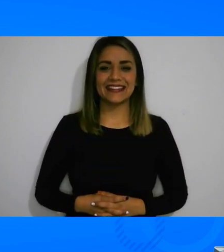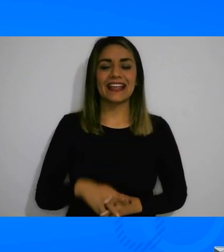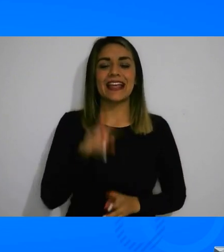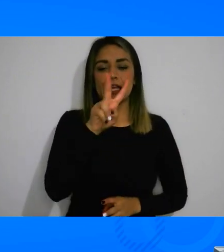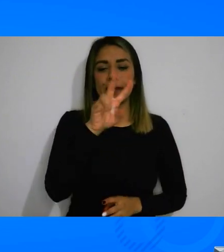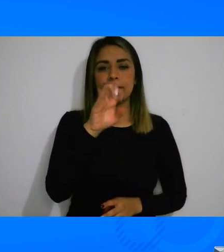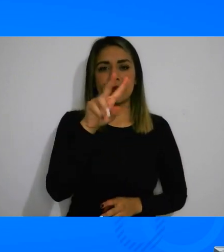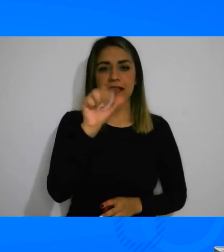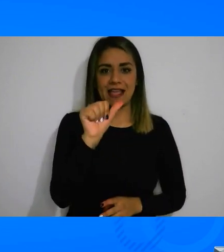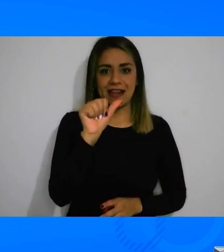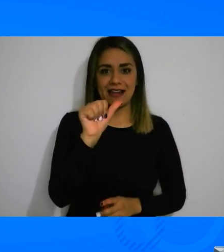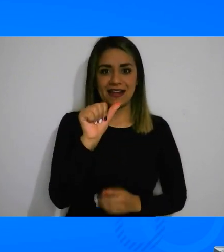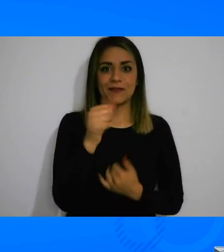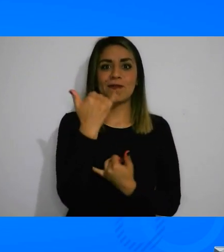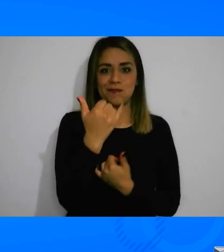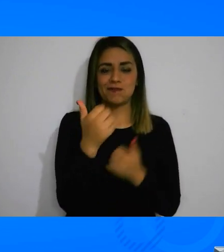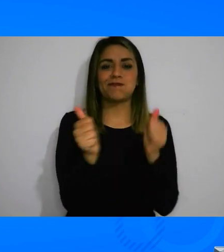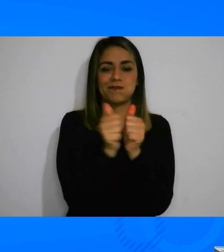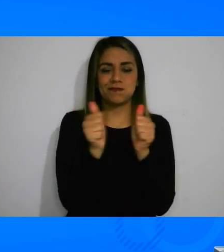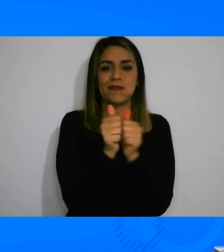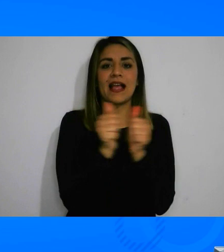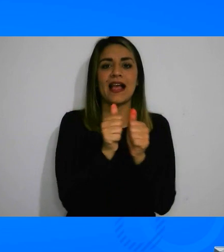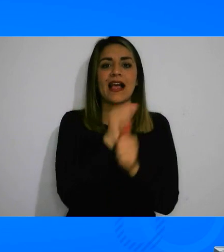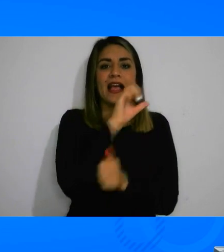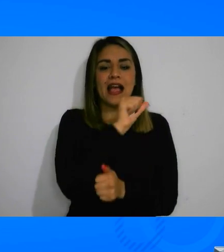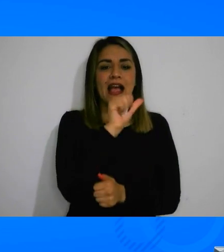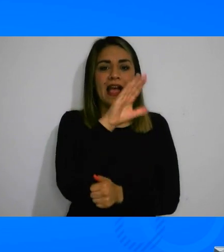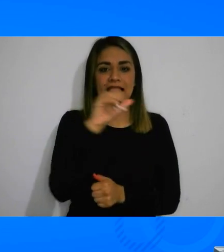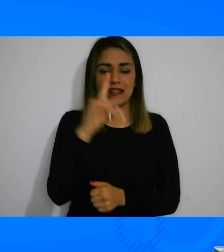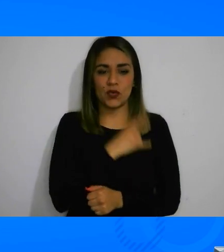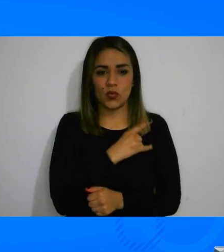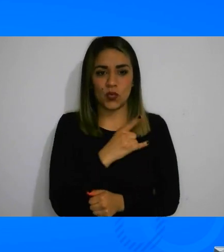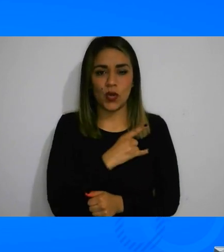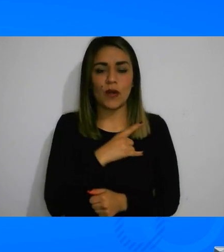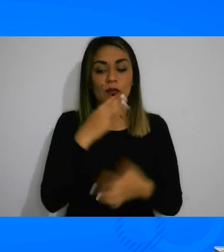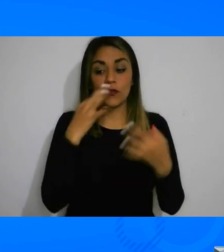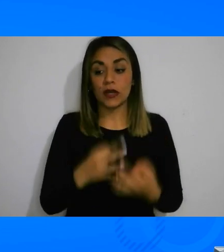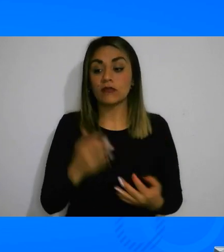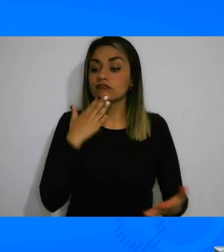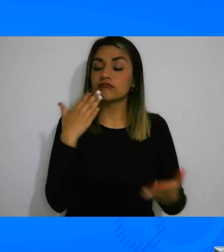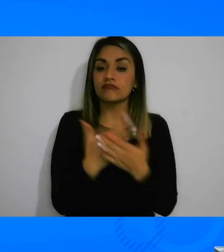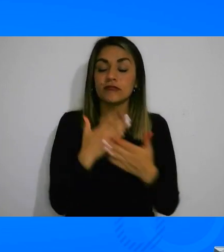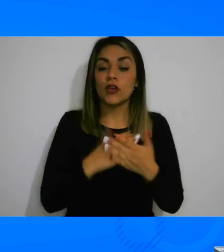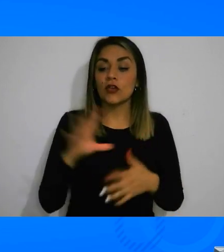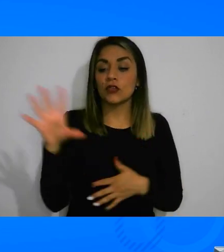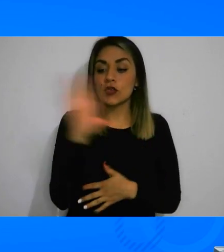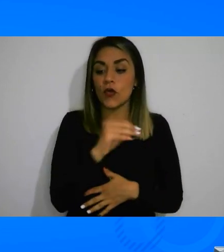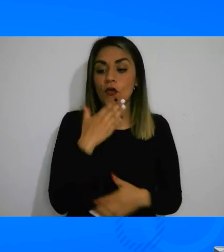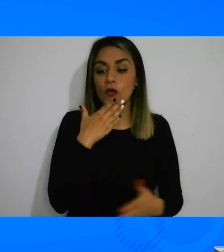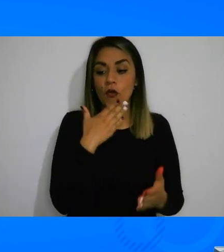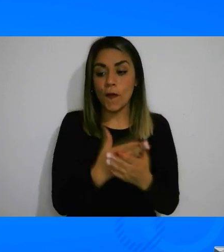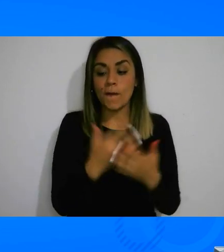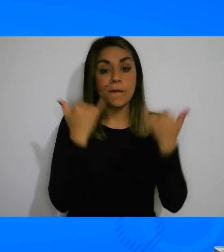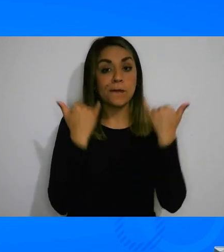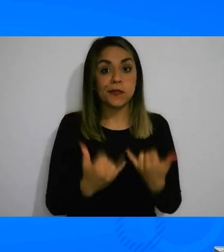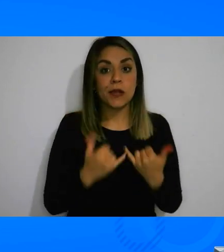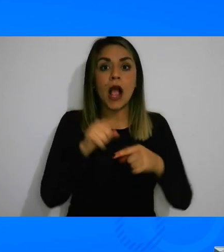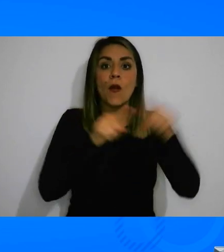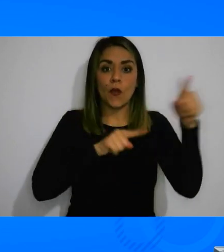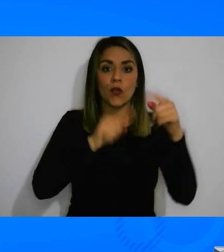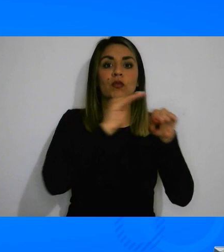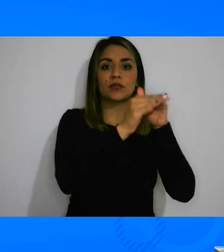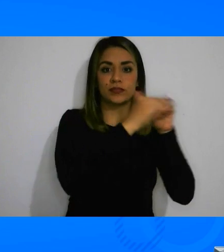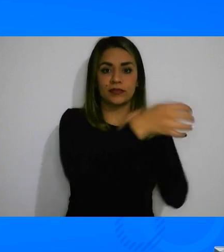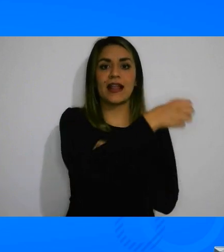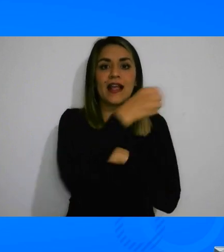Viviana nos acompaña también del área andina, a quien realmente también les agradecemos porque también vamos a tener algunos invitados del